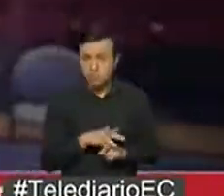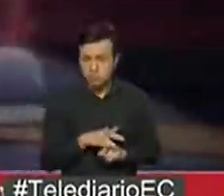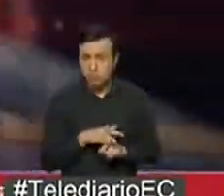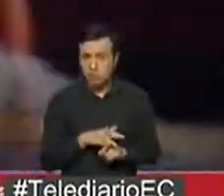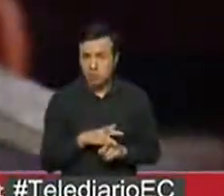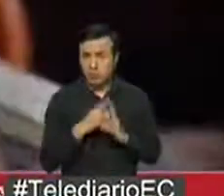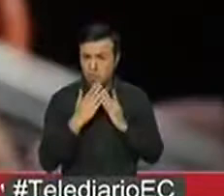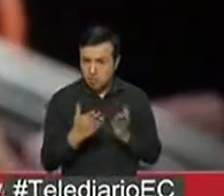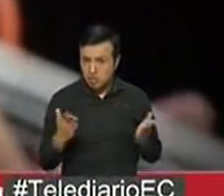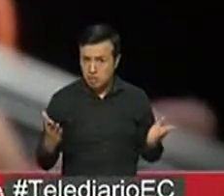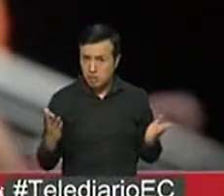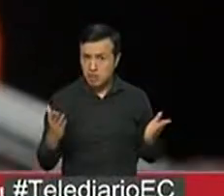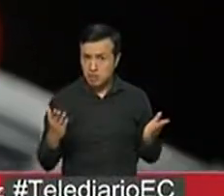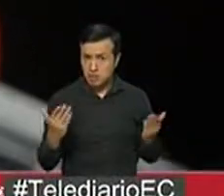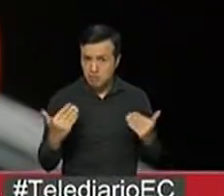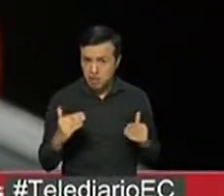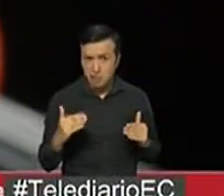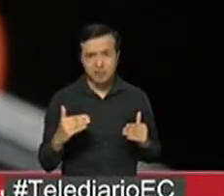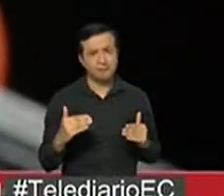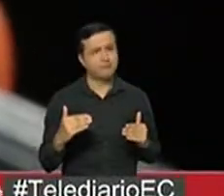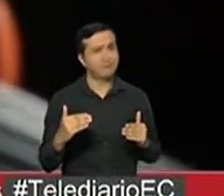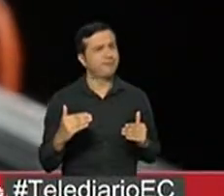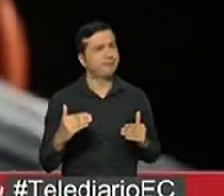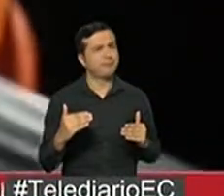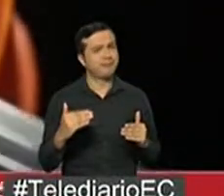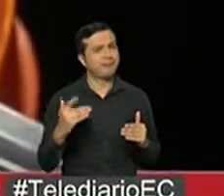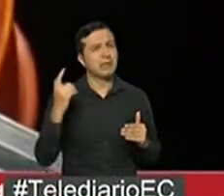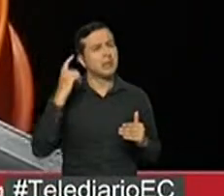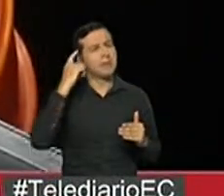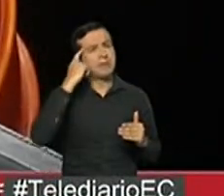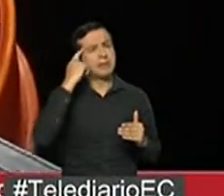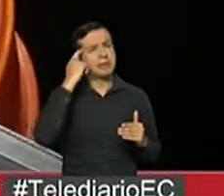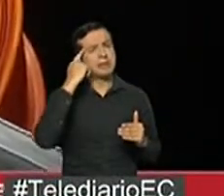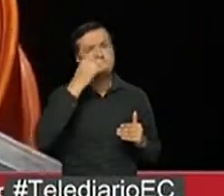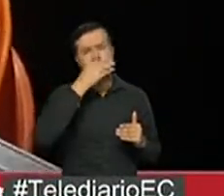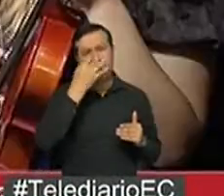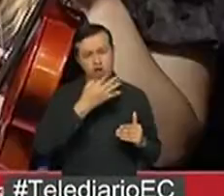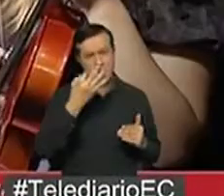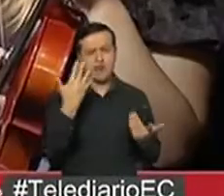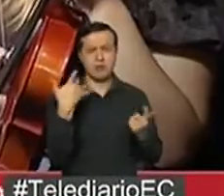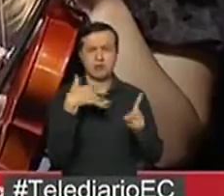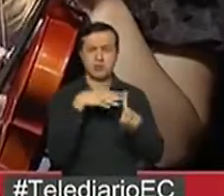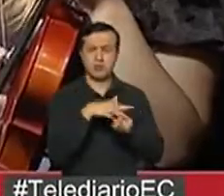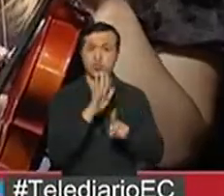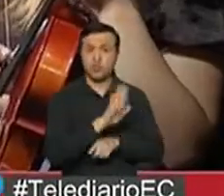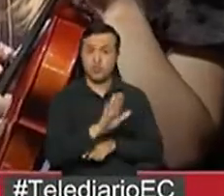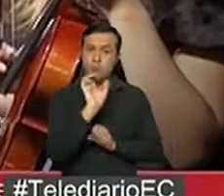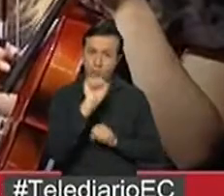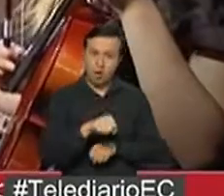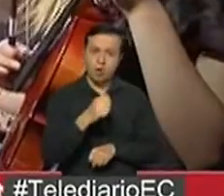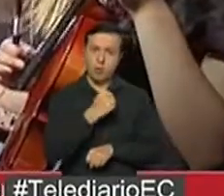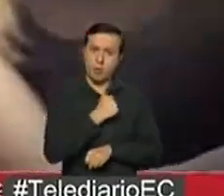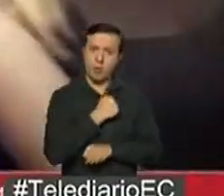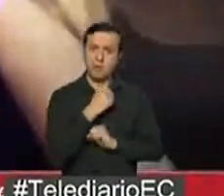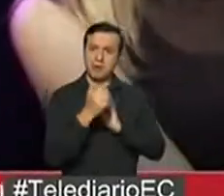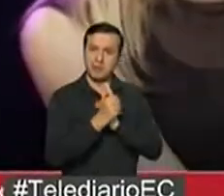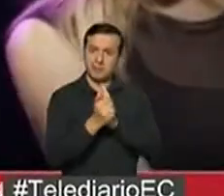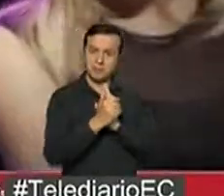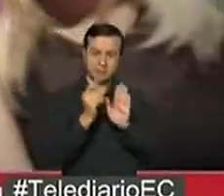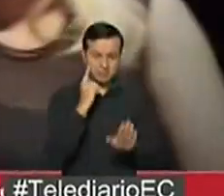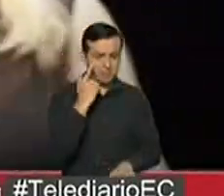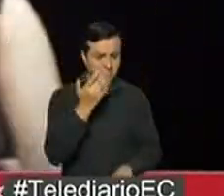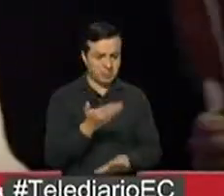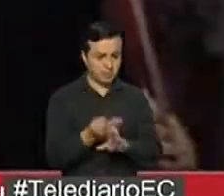ya seas inclusión entonces otros hemos pensado en que la verdadera inclusión es que ellos puedan demostrar sus talentos